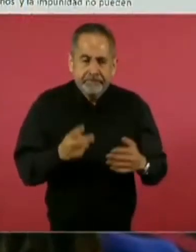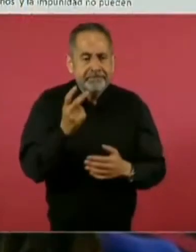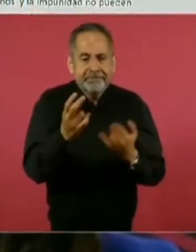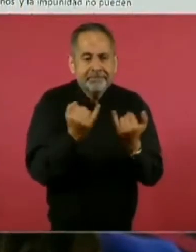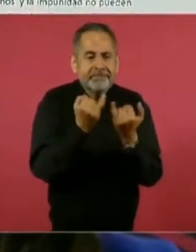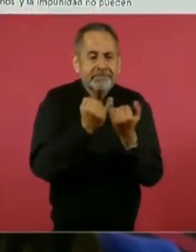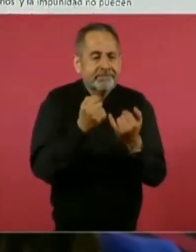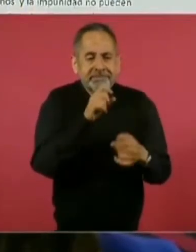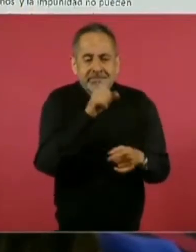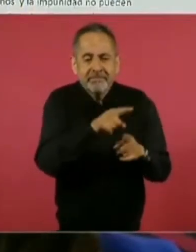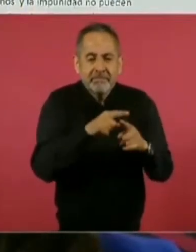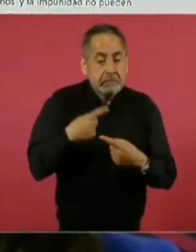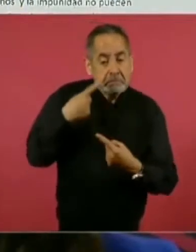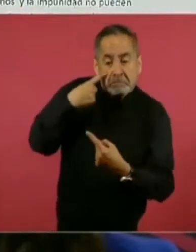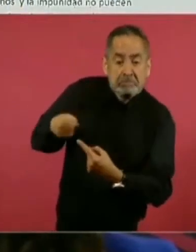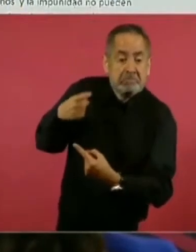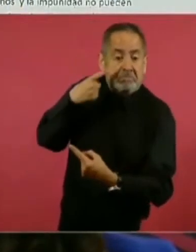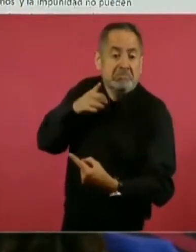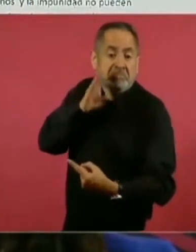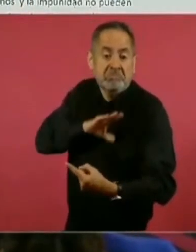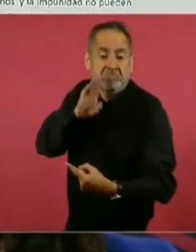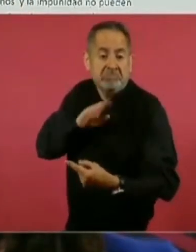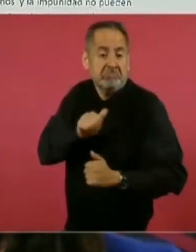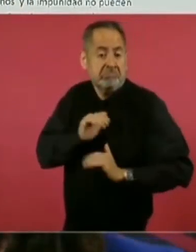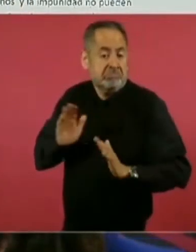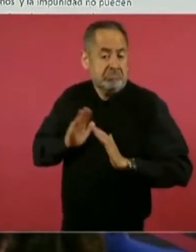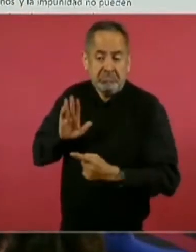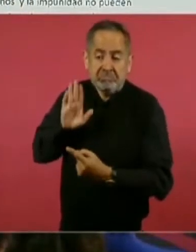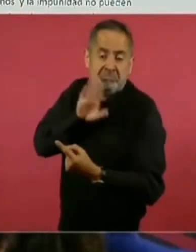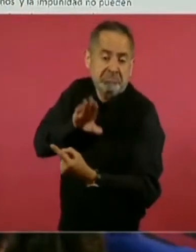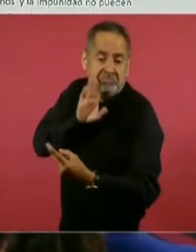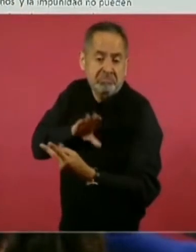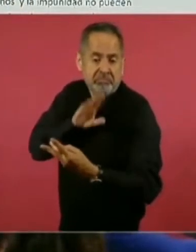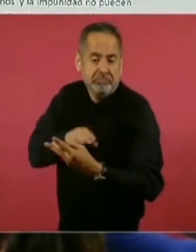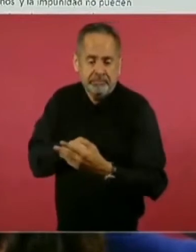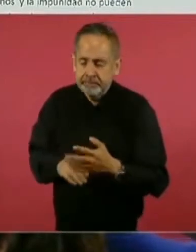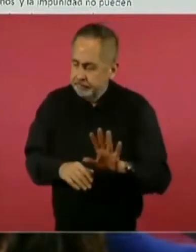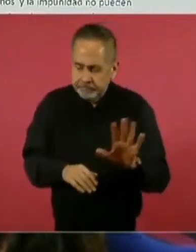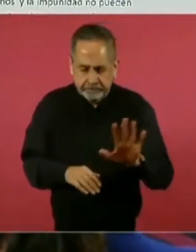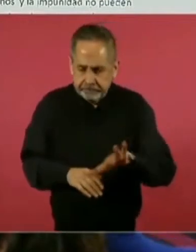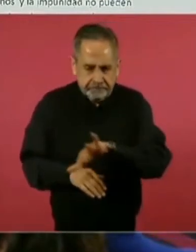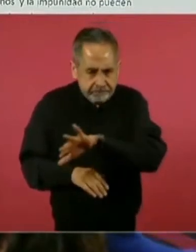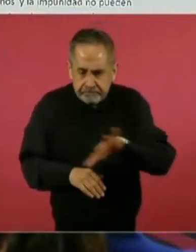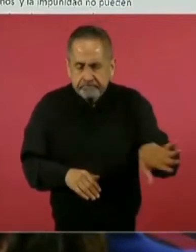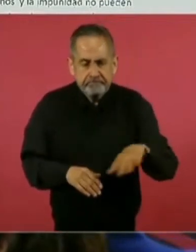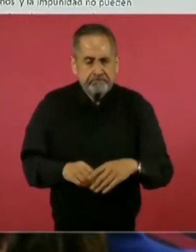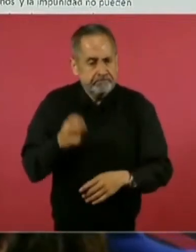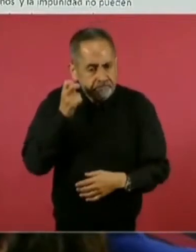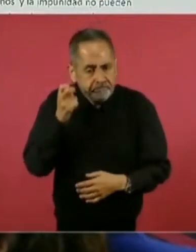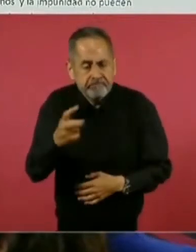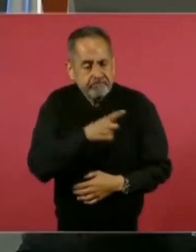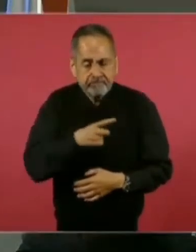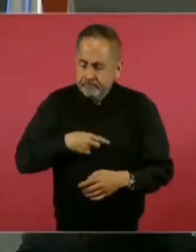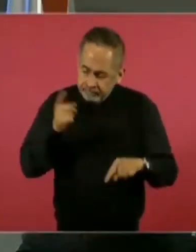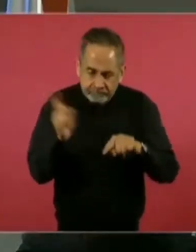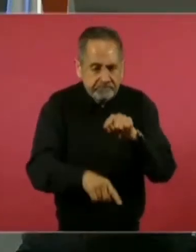evitarla. ¿Y cómo se evita? Pues actuando con rectitud, con honestidad,